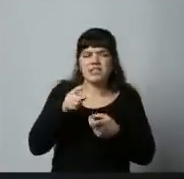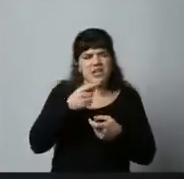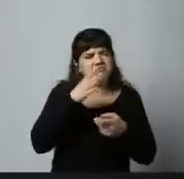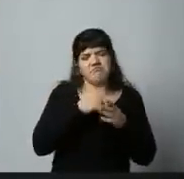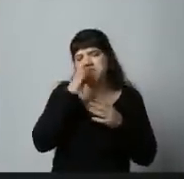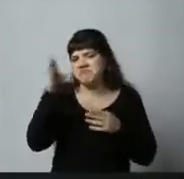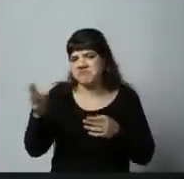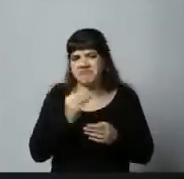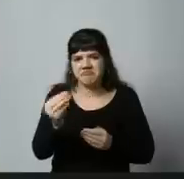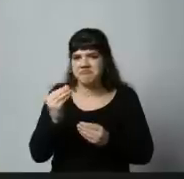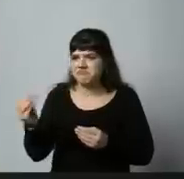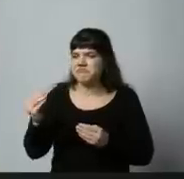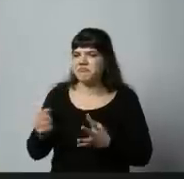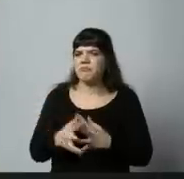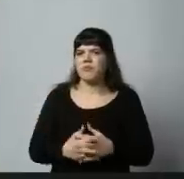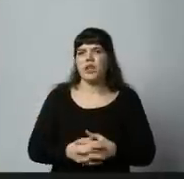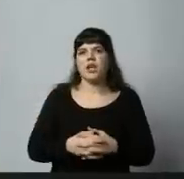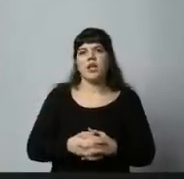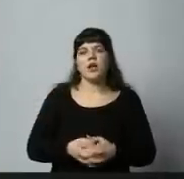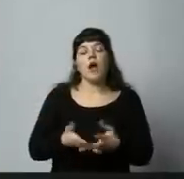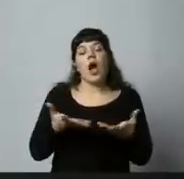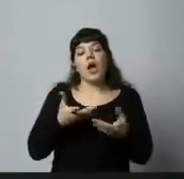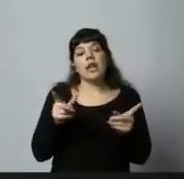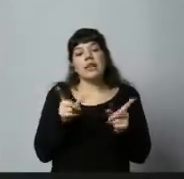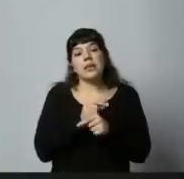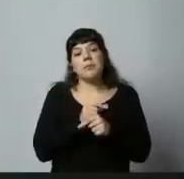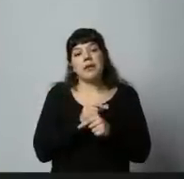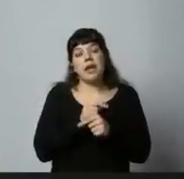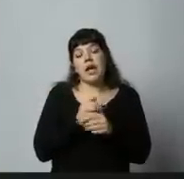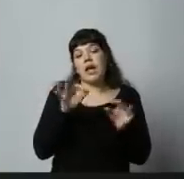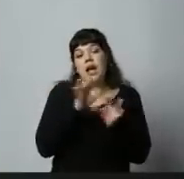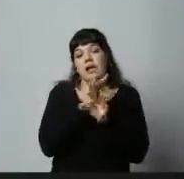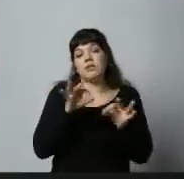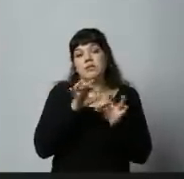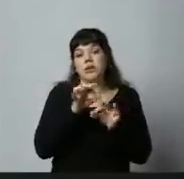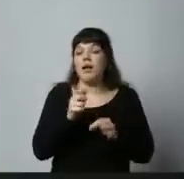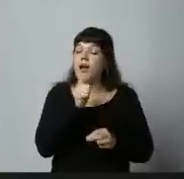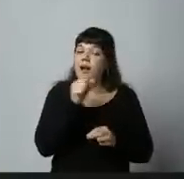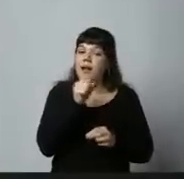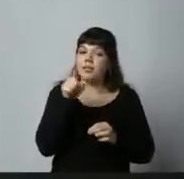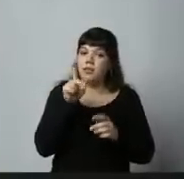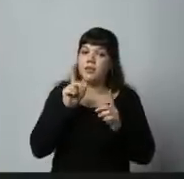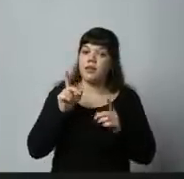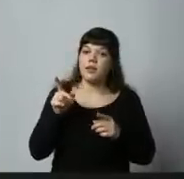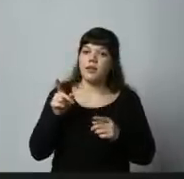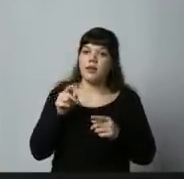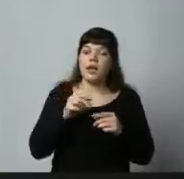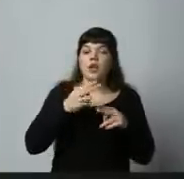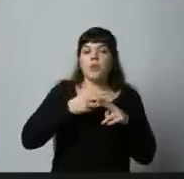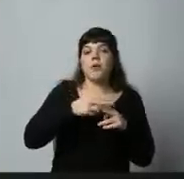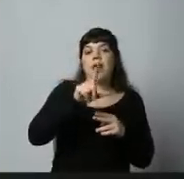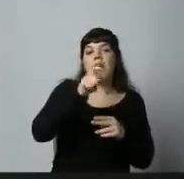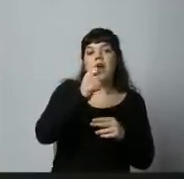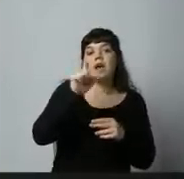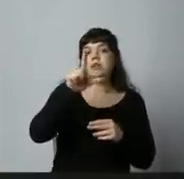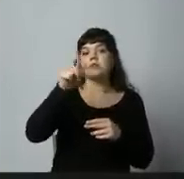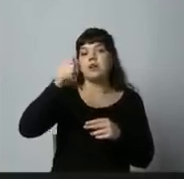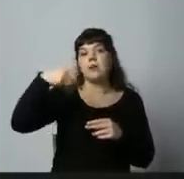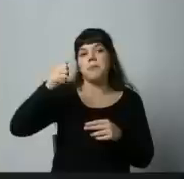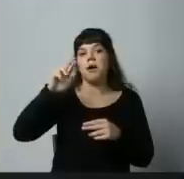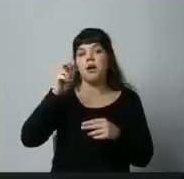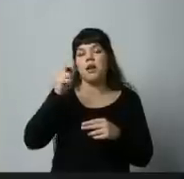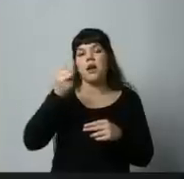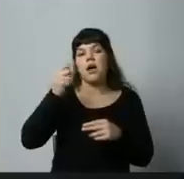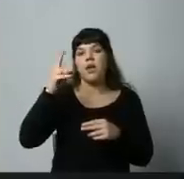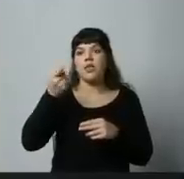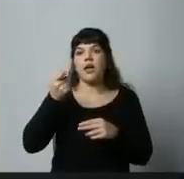Daniel biglietti nos vamos con una canción interpretada por él la llamarada es una canción de realidad con